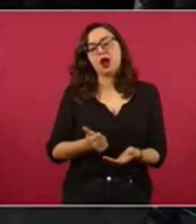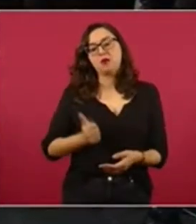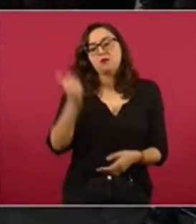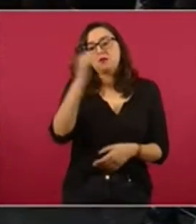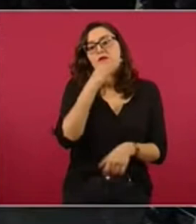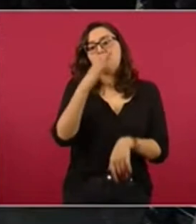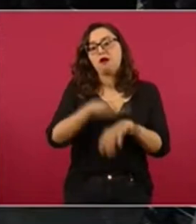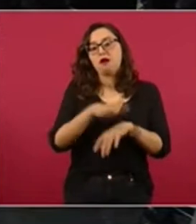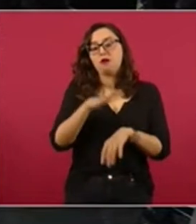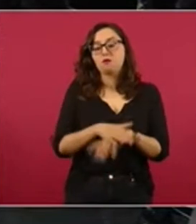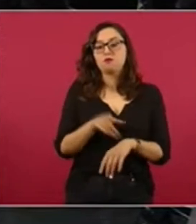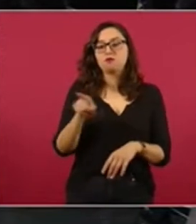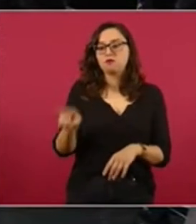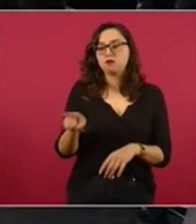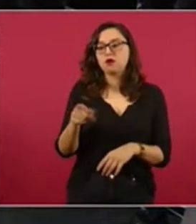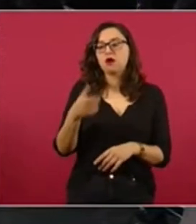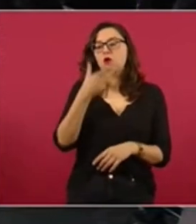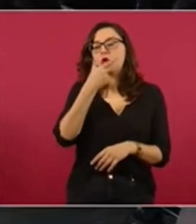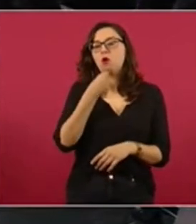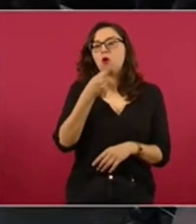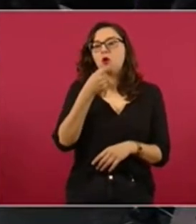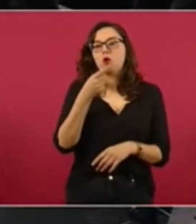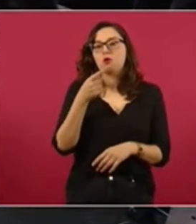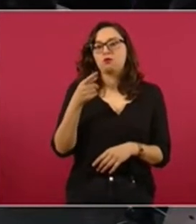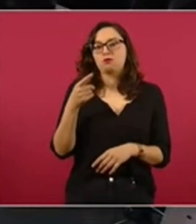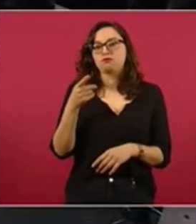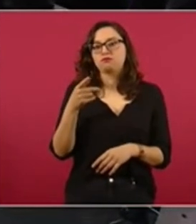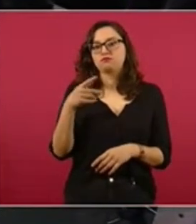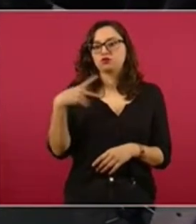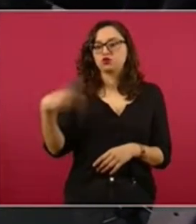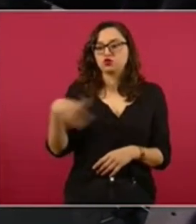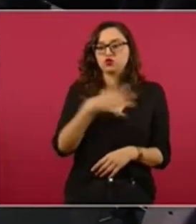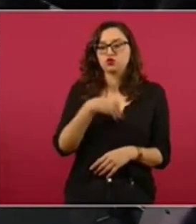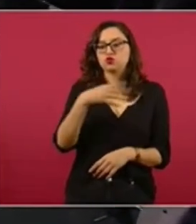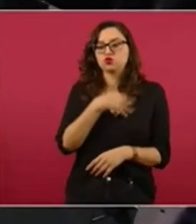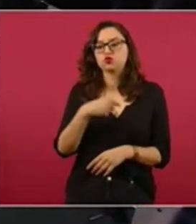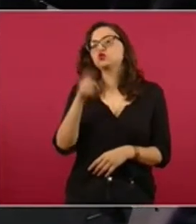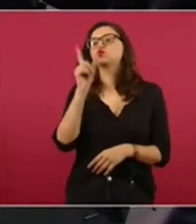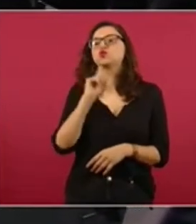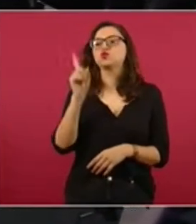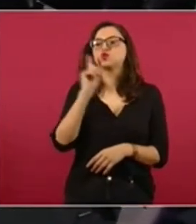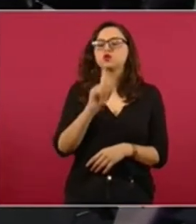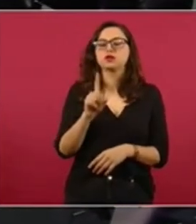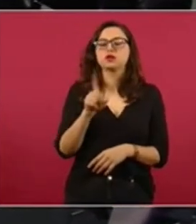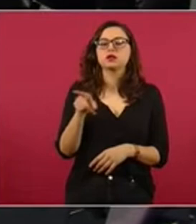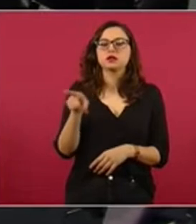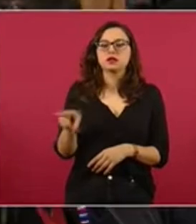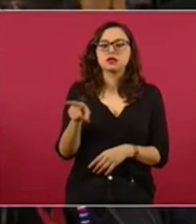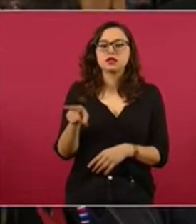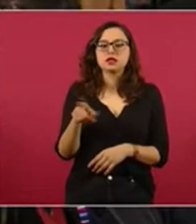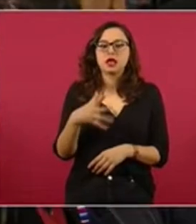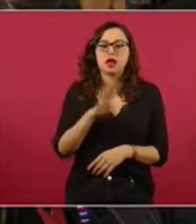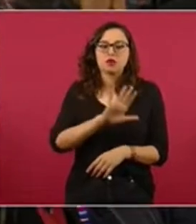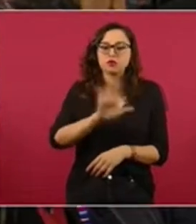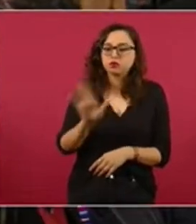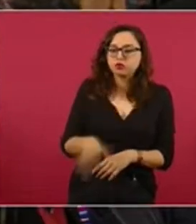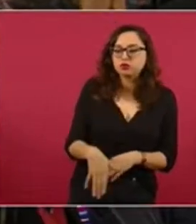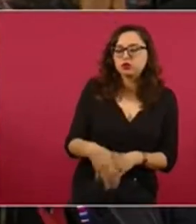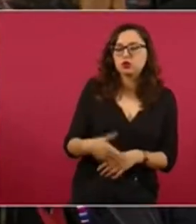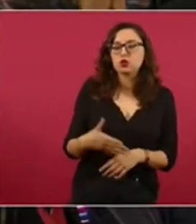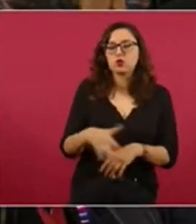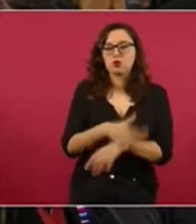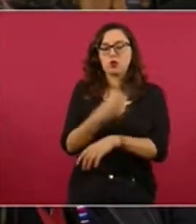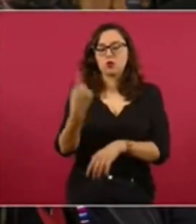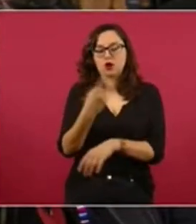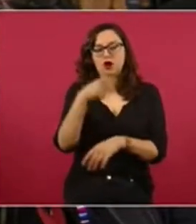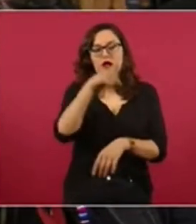Hillary, quien perdió la vida en manos de Eduardo Gómez Casarrubias, con maestría de cirujano esteticista, de